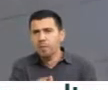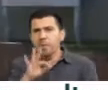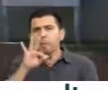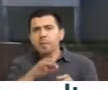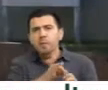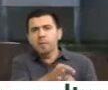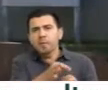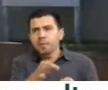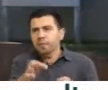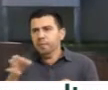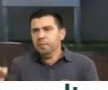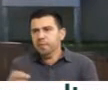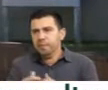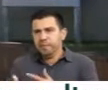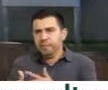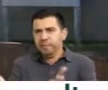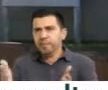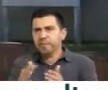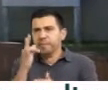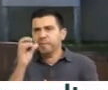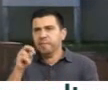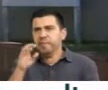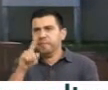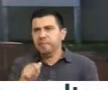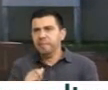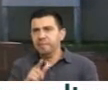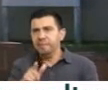recibirán agua deltona y asegura que la posibilidad de racionamiento será nula